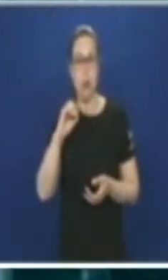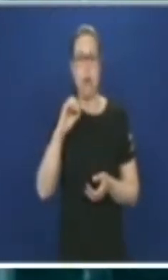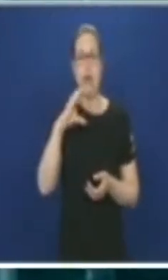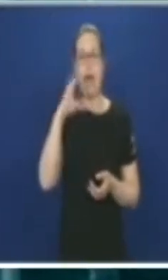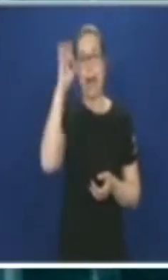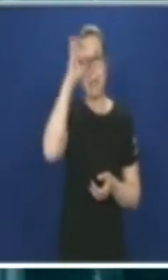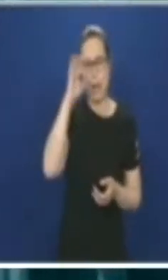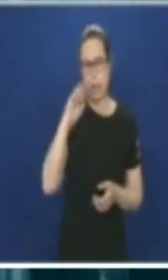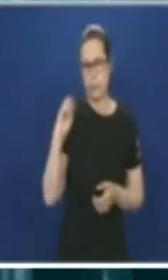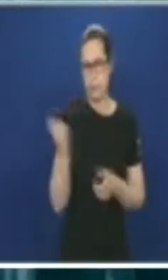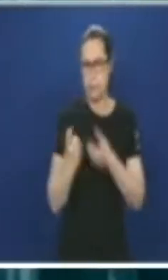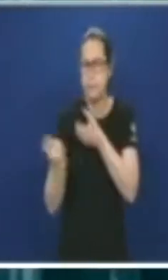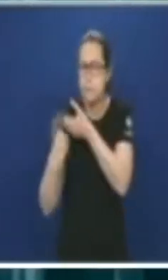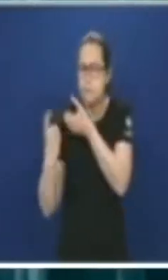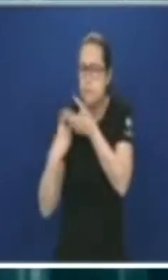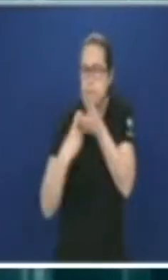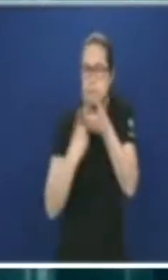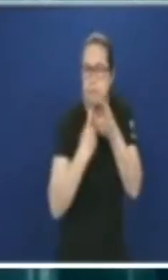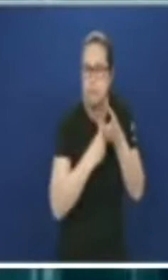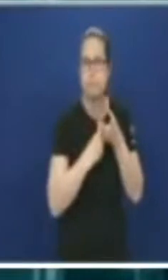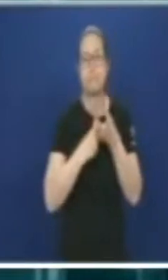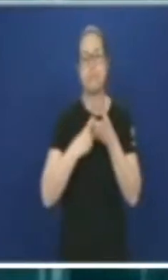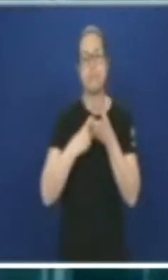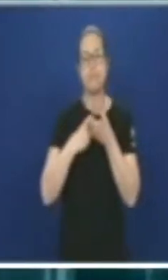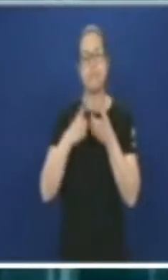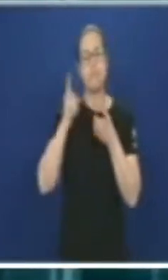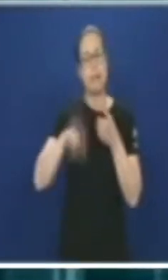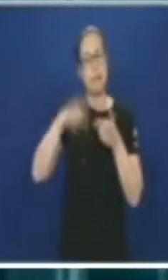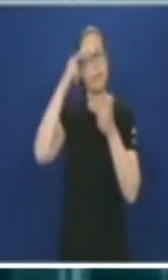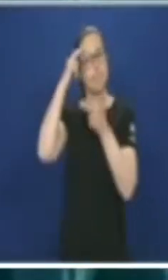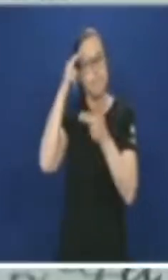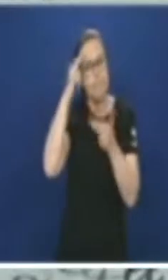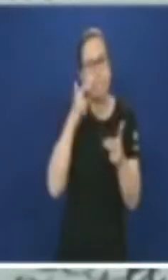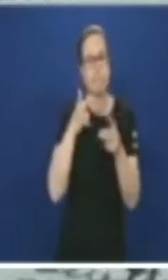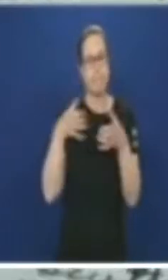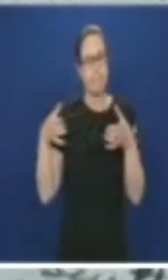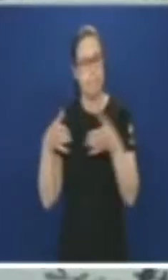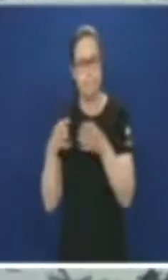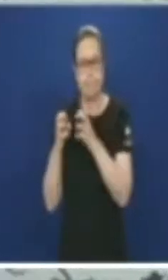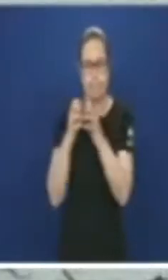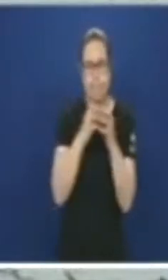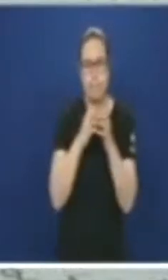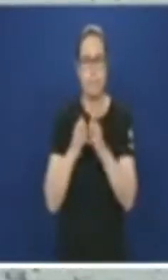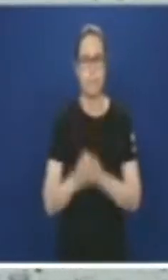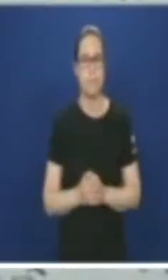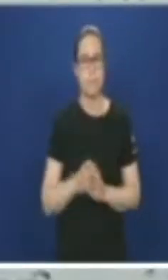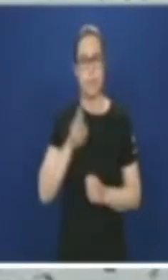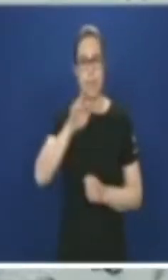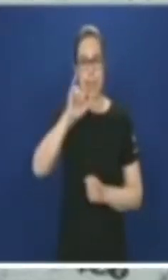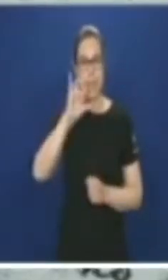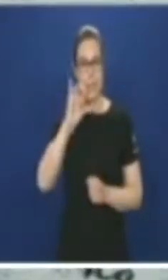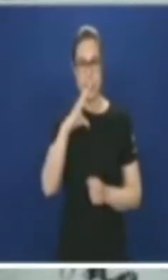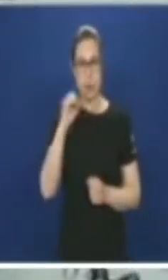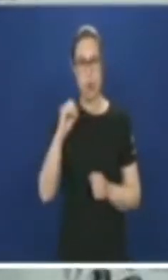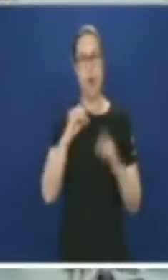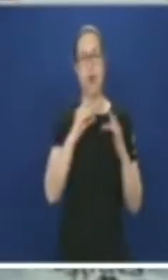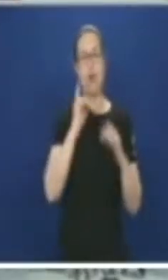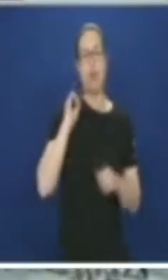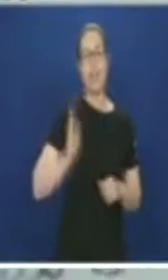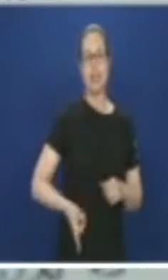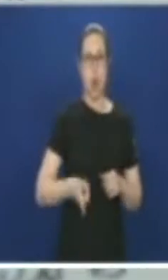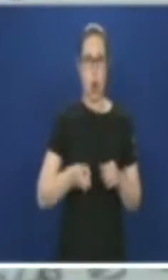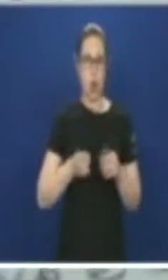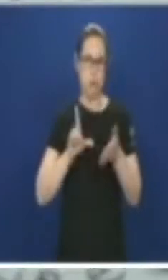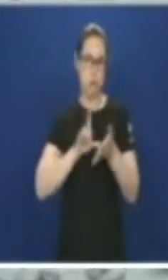todos. Era unha fraternidade, era unha especie de orden religiosa sin regla. Con Risco como director literario e Castelao como